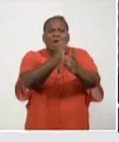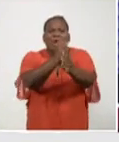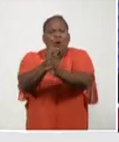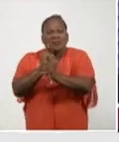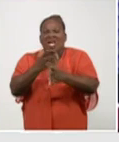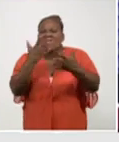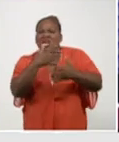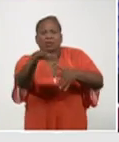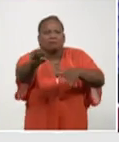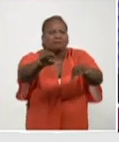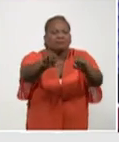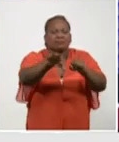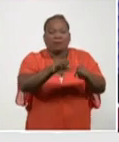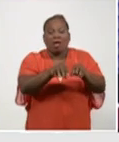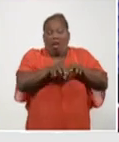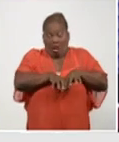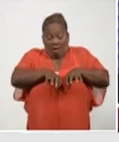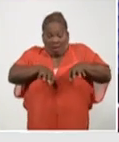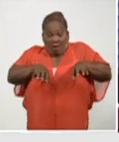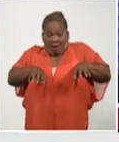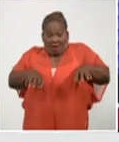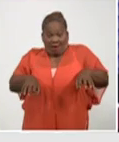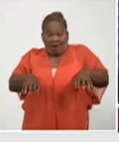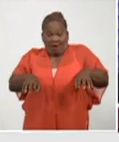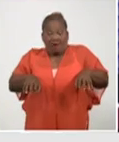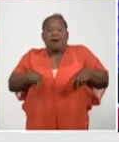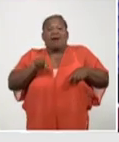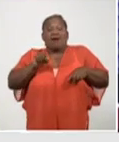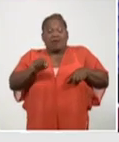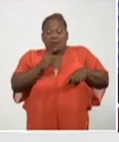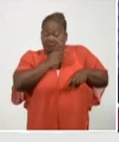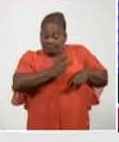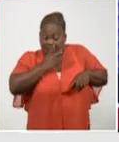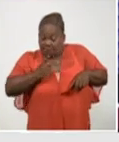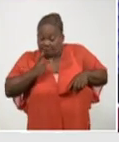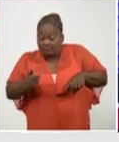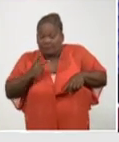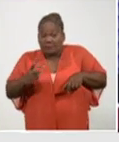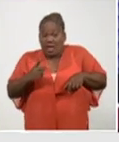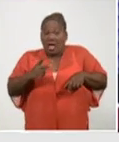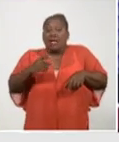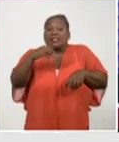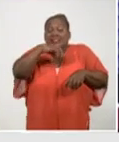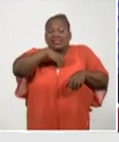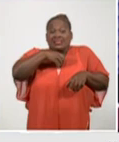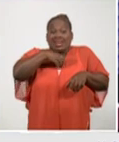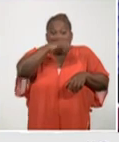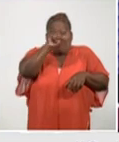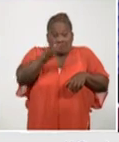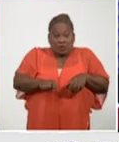aislarlos y darle un seguimiento muy estrecho, y ante el menor síntoma, pues el ingreso.